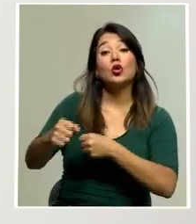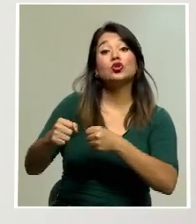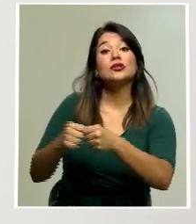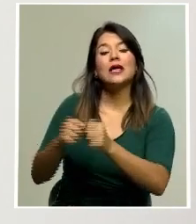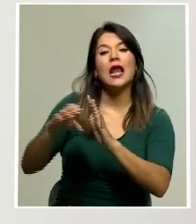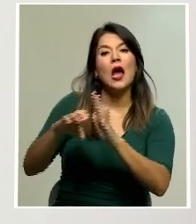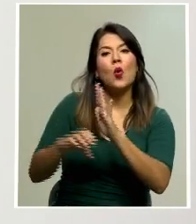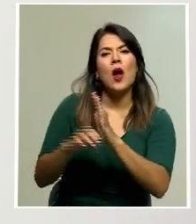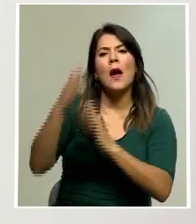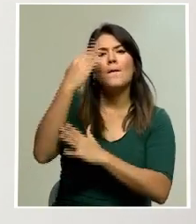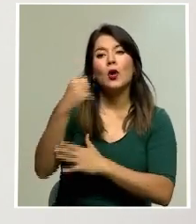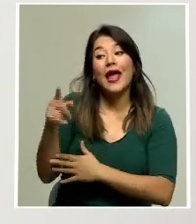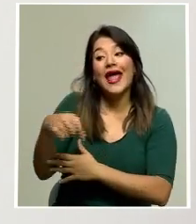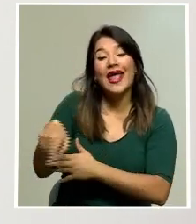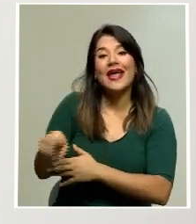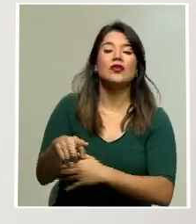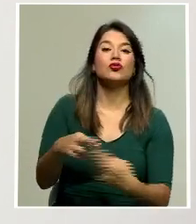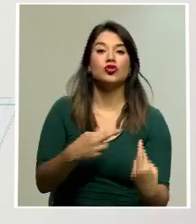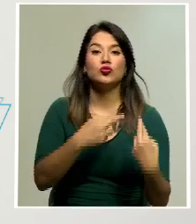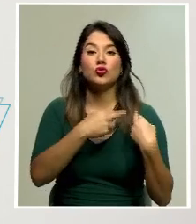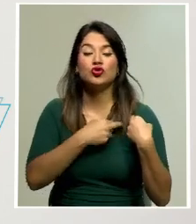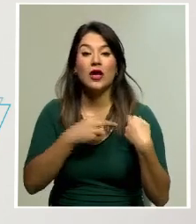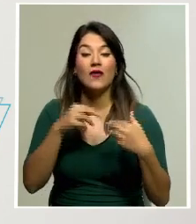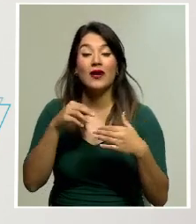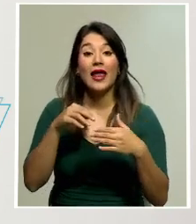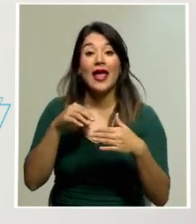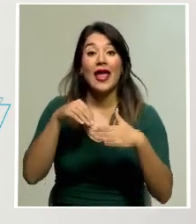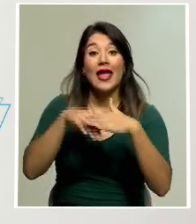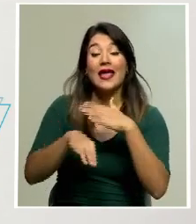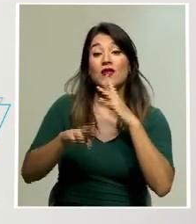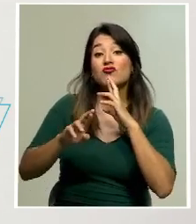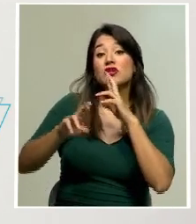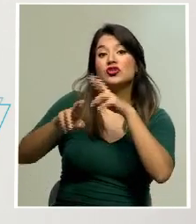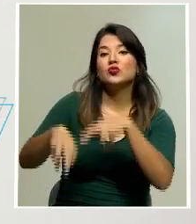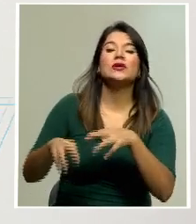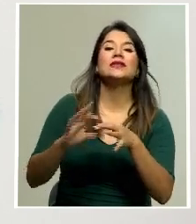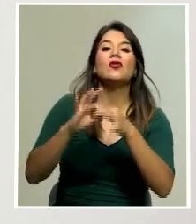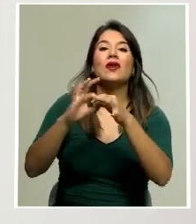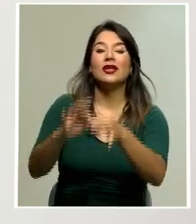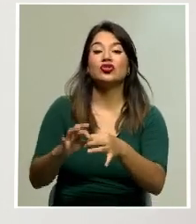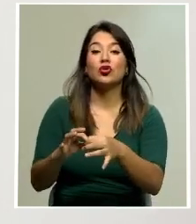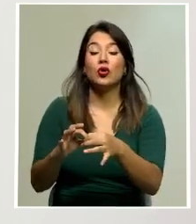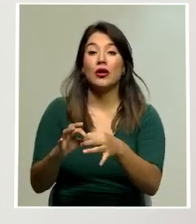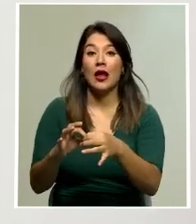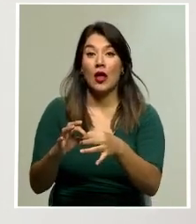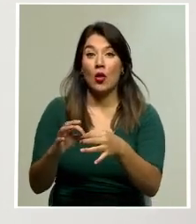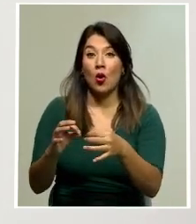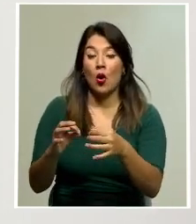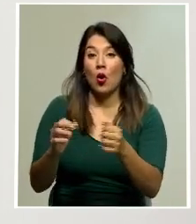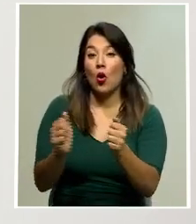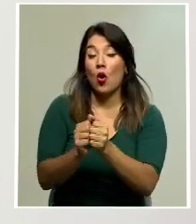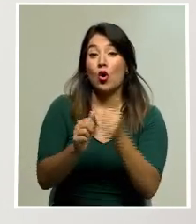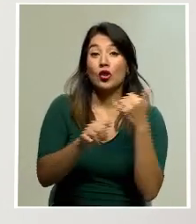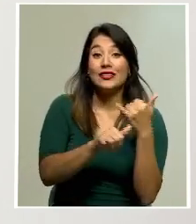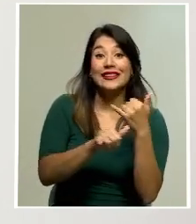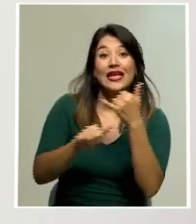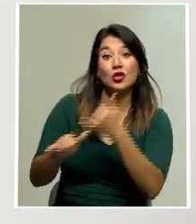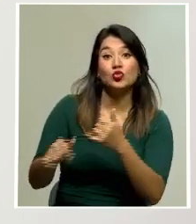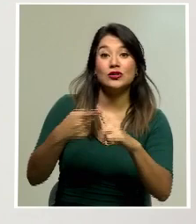participaron en la resolución que se dio a las acciones de inconstitucionalidad, más de 10 que se presentaron desde el